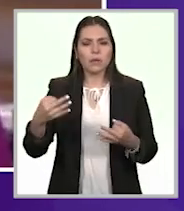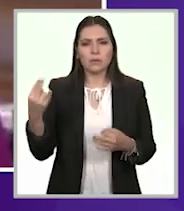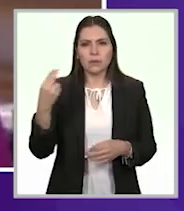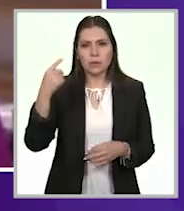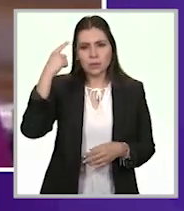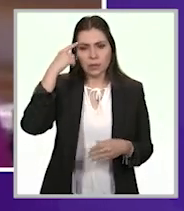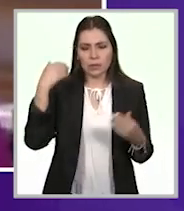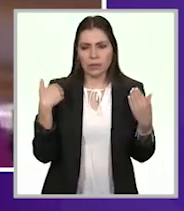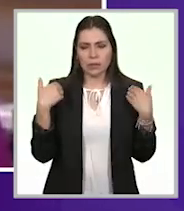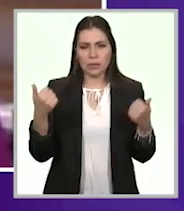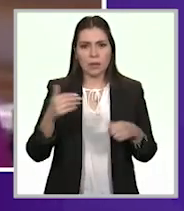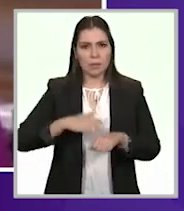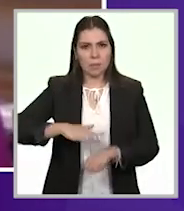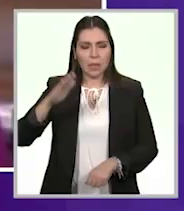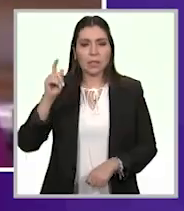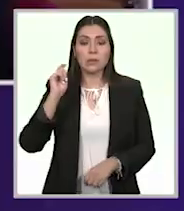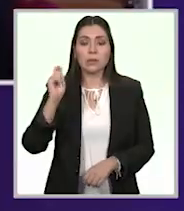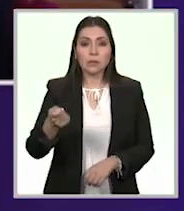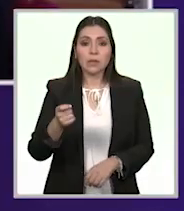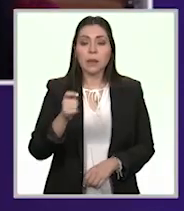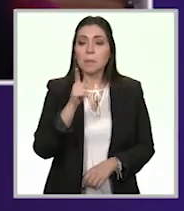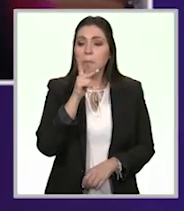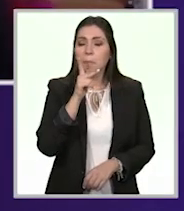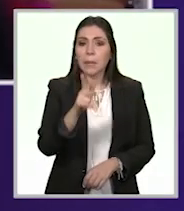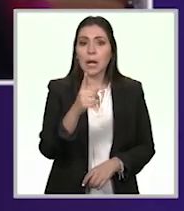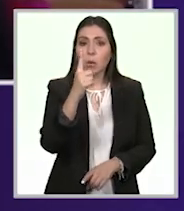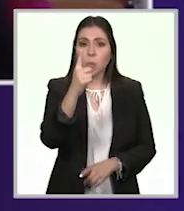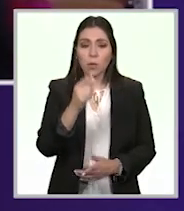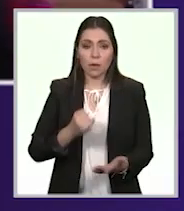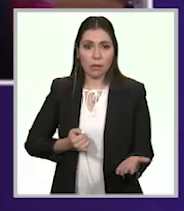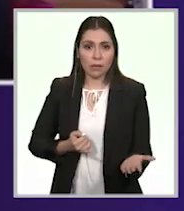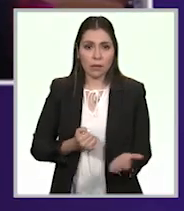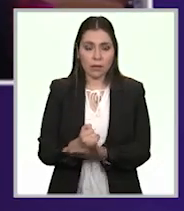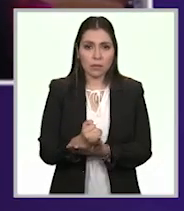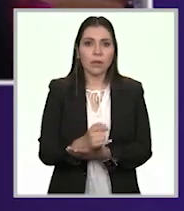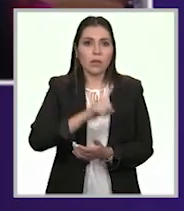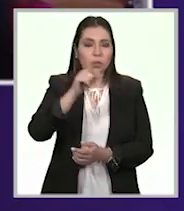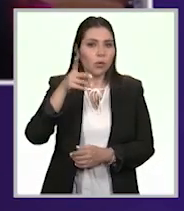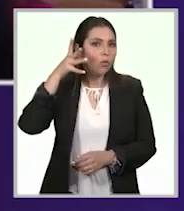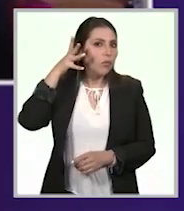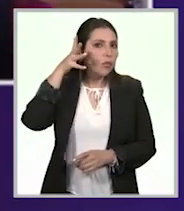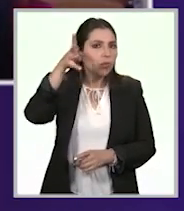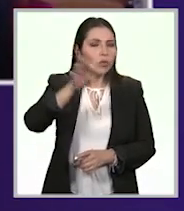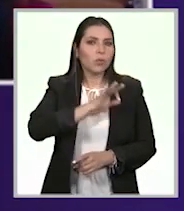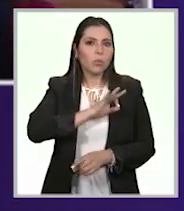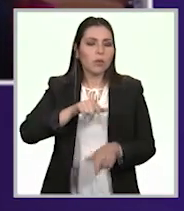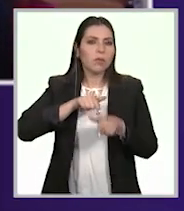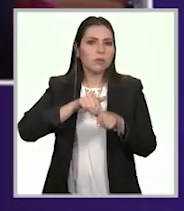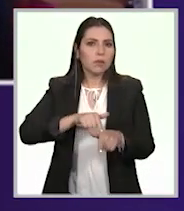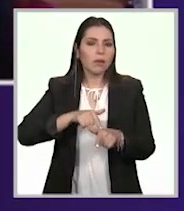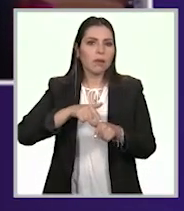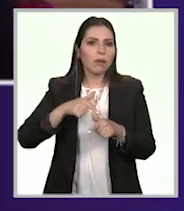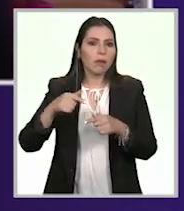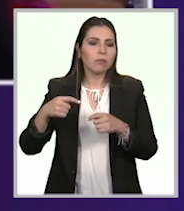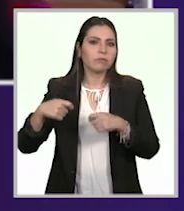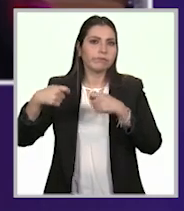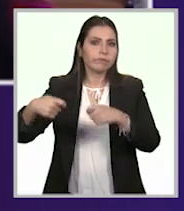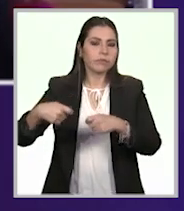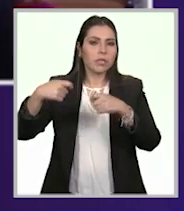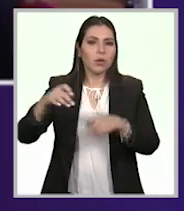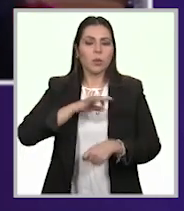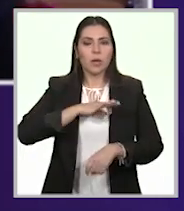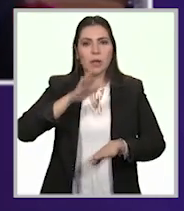más conciencia respecto de que una sola decisión va a ser ya vinculante, ¿no? Y esto sí puede tener un peso